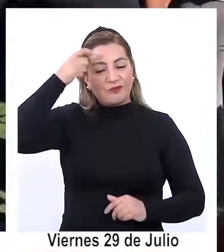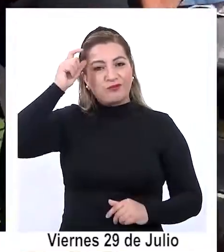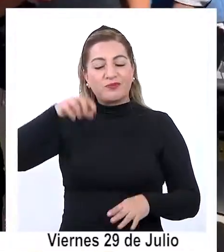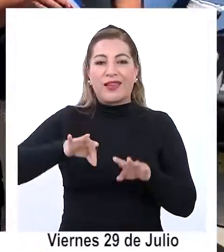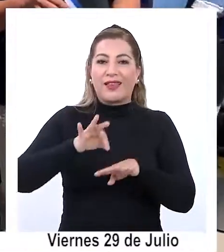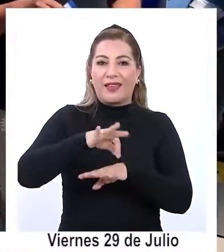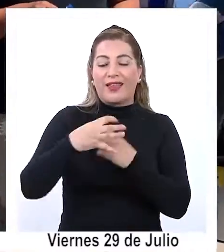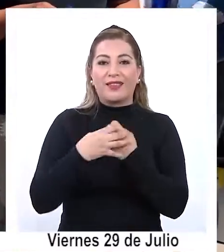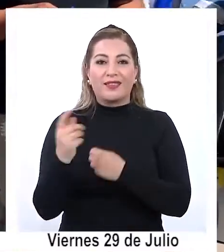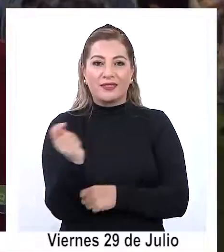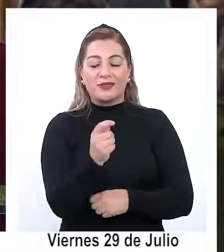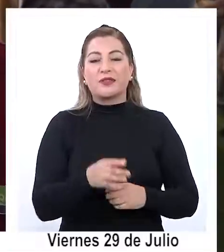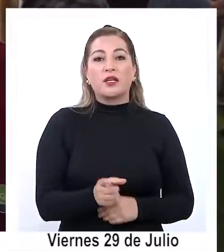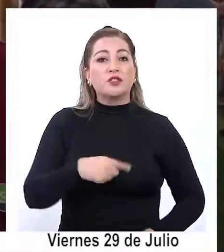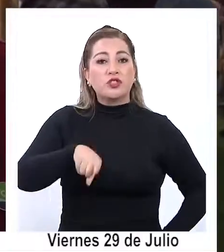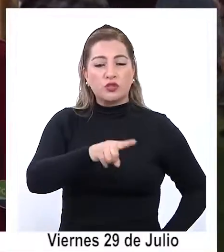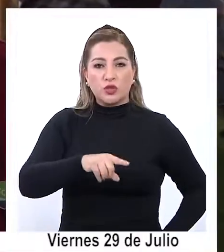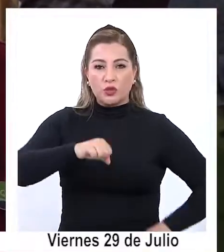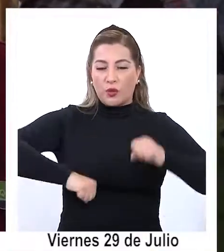región. Siendo una empresa